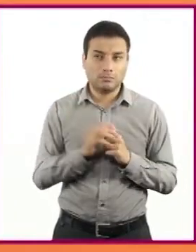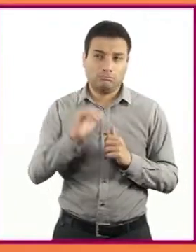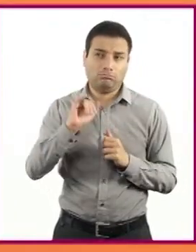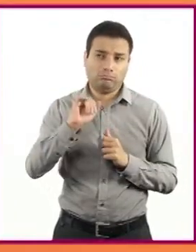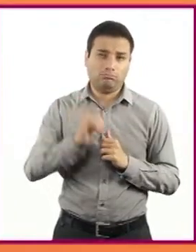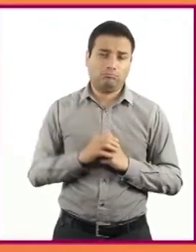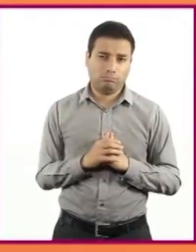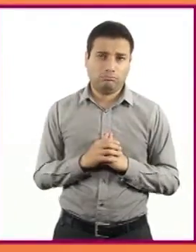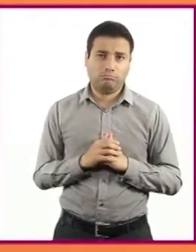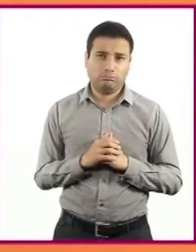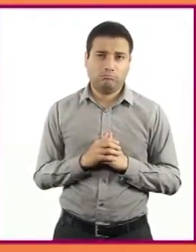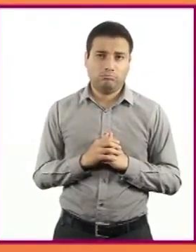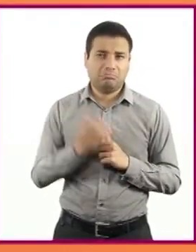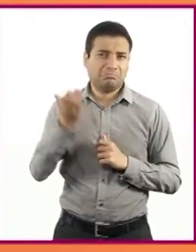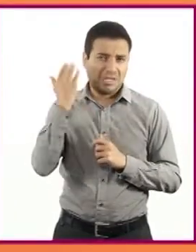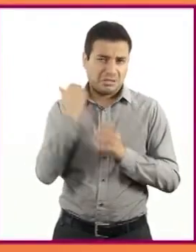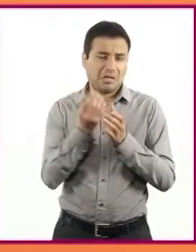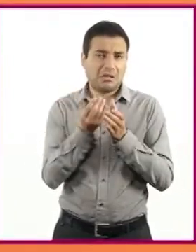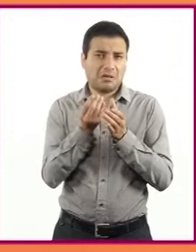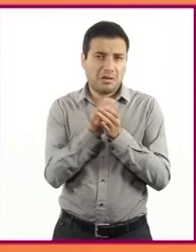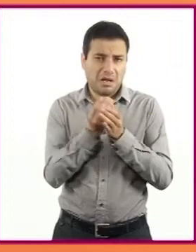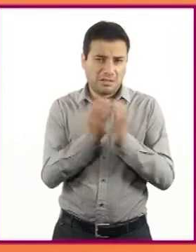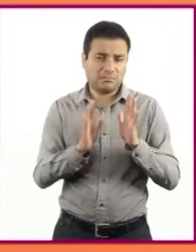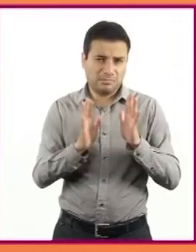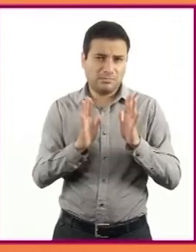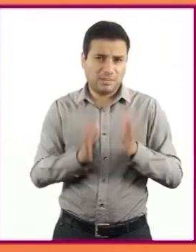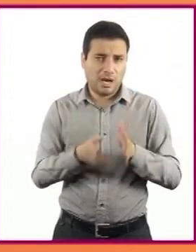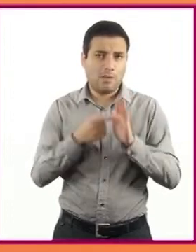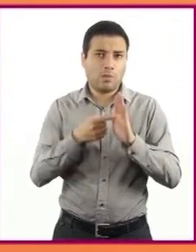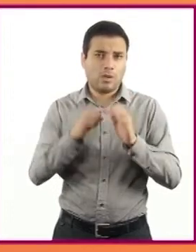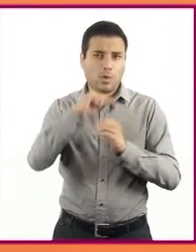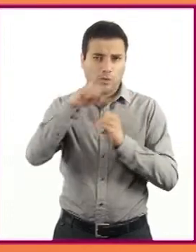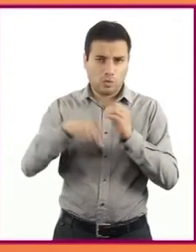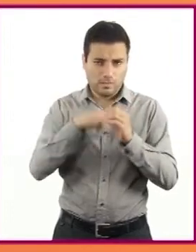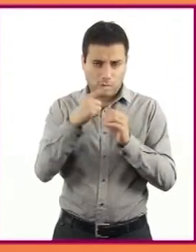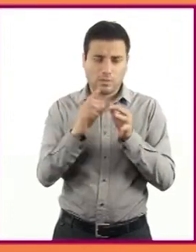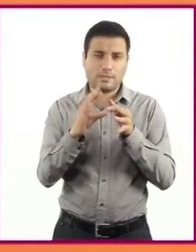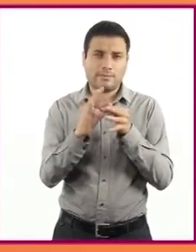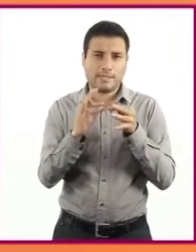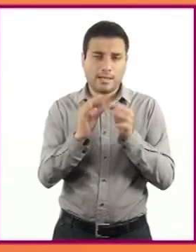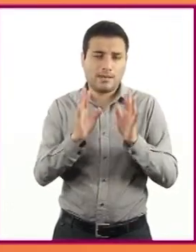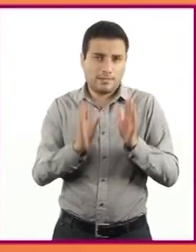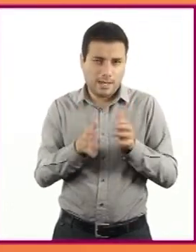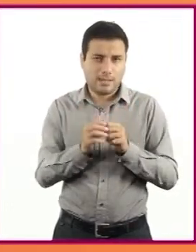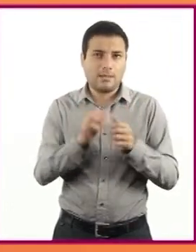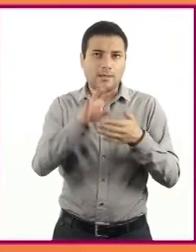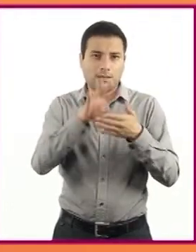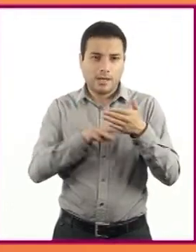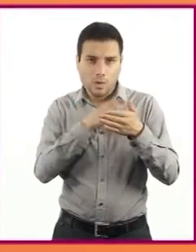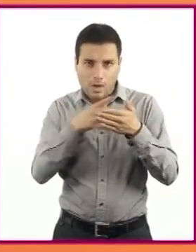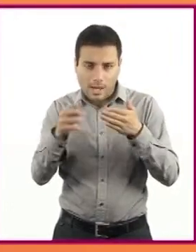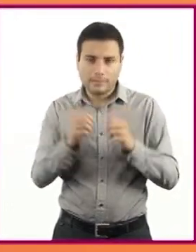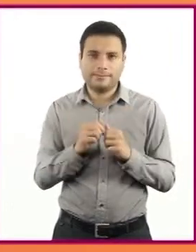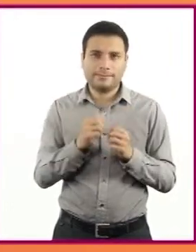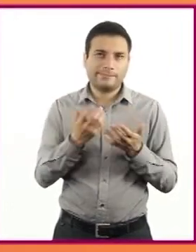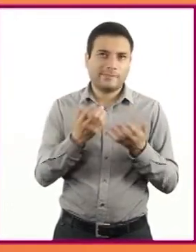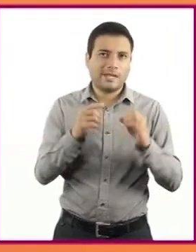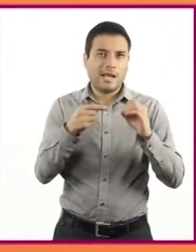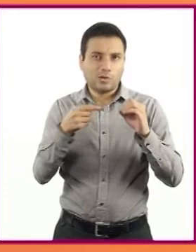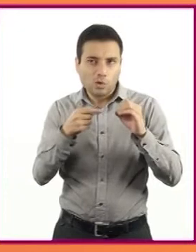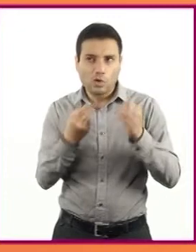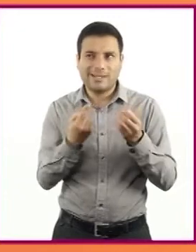¡Claro! Ya en sesiones anteriores hablamos del modelo atómico, las regularidades de la tabla periódica, electrones de